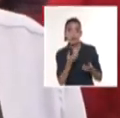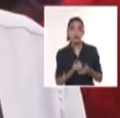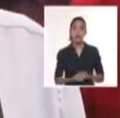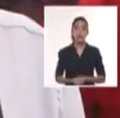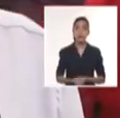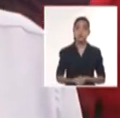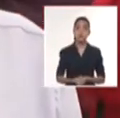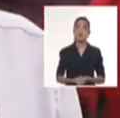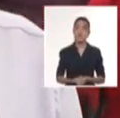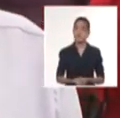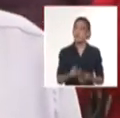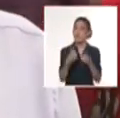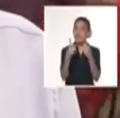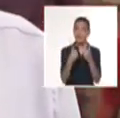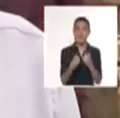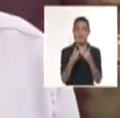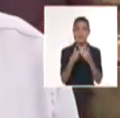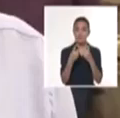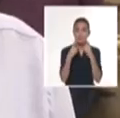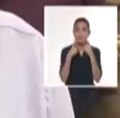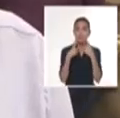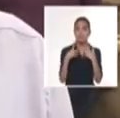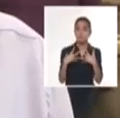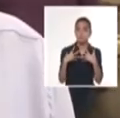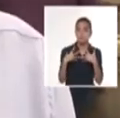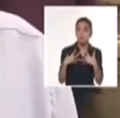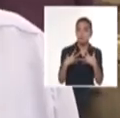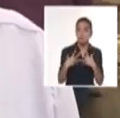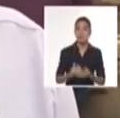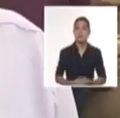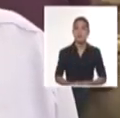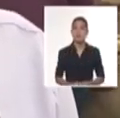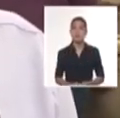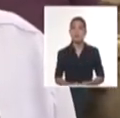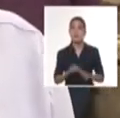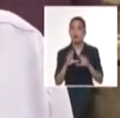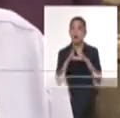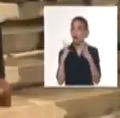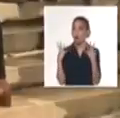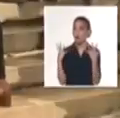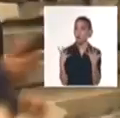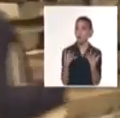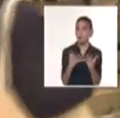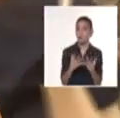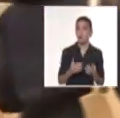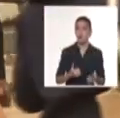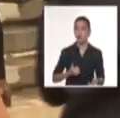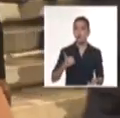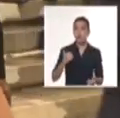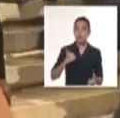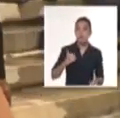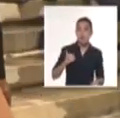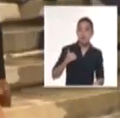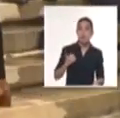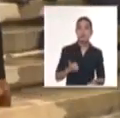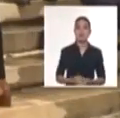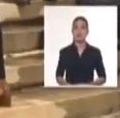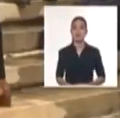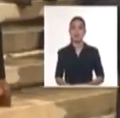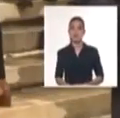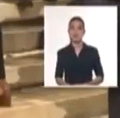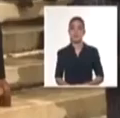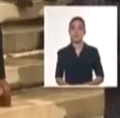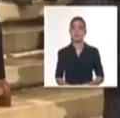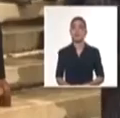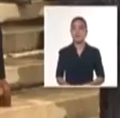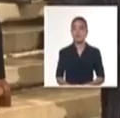una necesidad imperiosa para las izquierdas mundiales y también para la Argentina. Primera vez que vengo y estoy segura que me llevaré